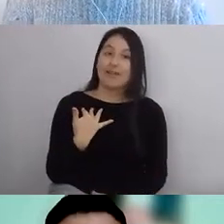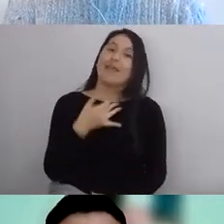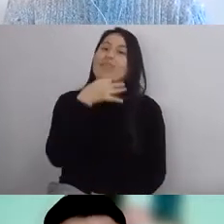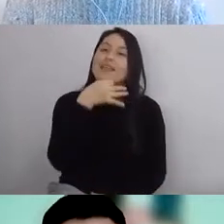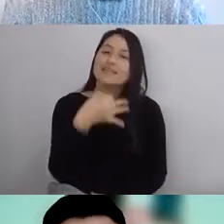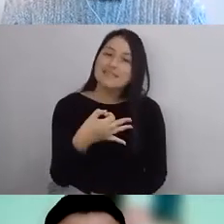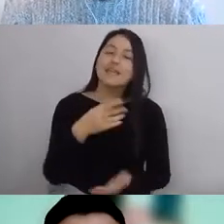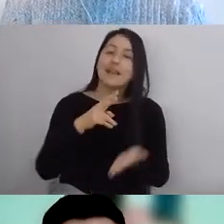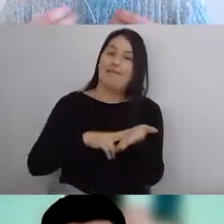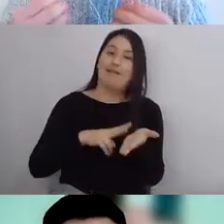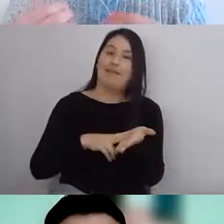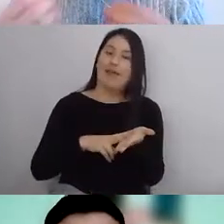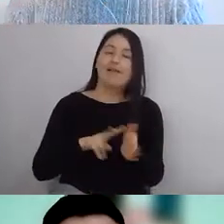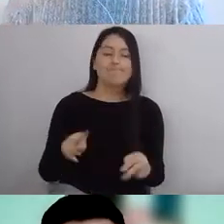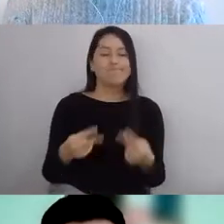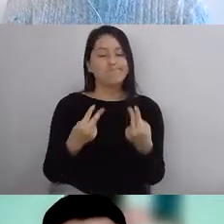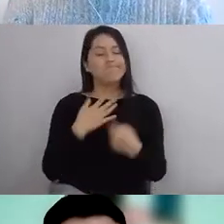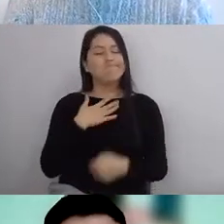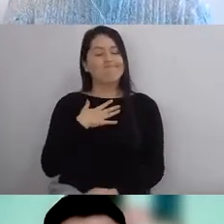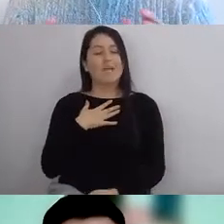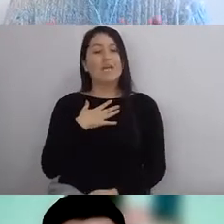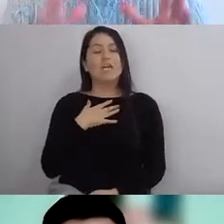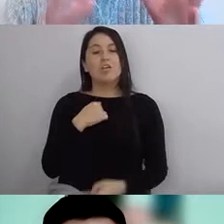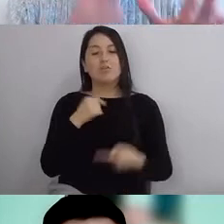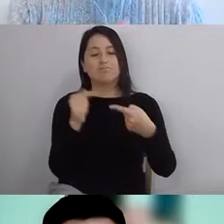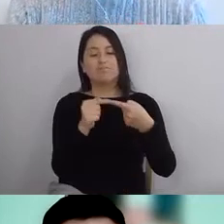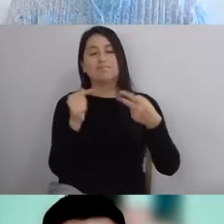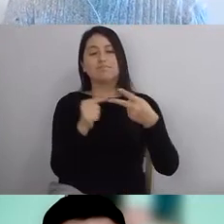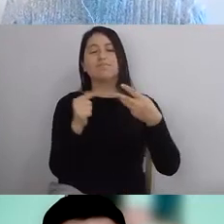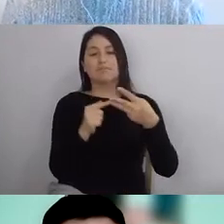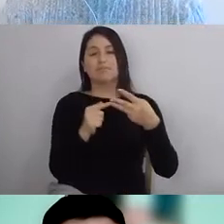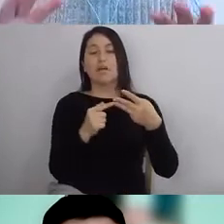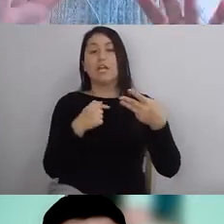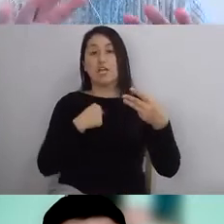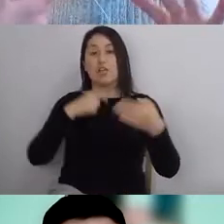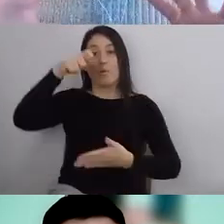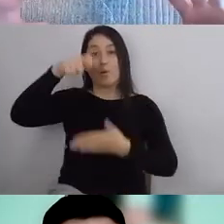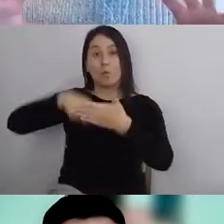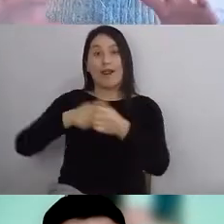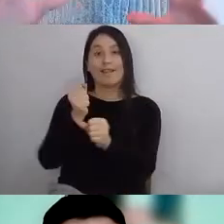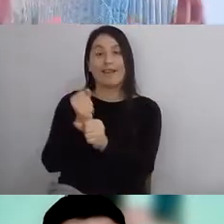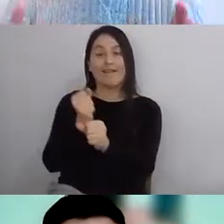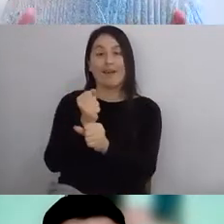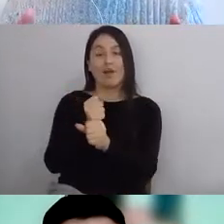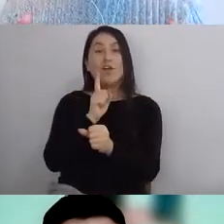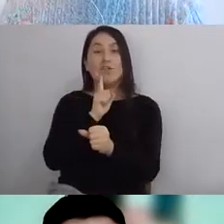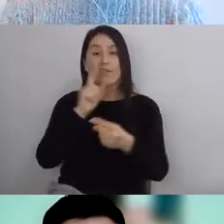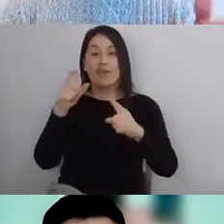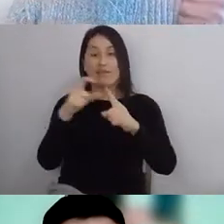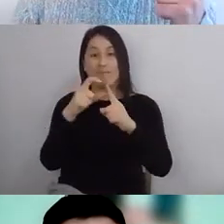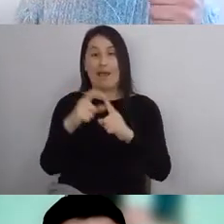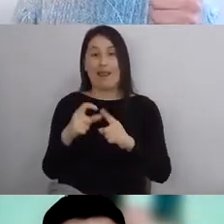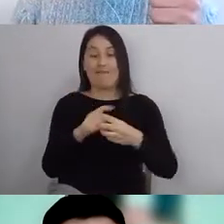nosotros mismos y con nosotras mismas para poder identificar estas cosas y al momento de postular un trabajo, tener estos tres componentes